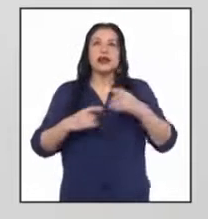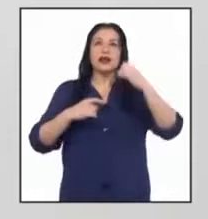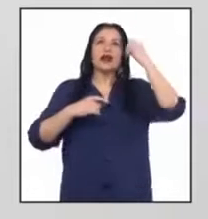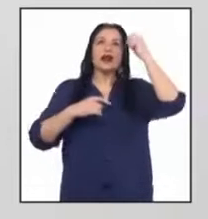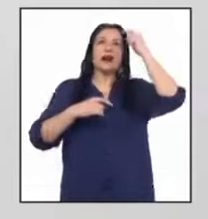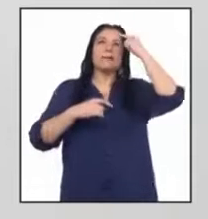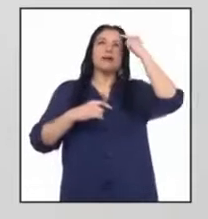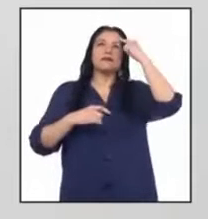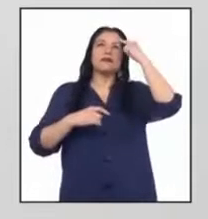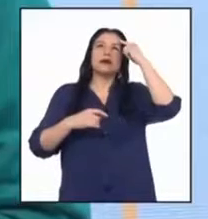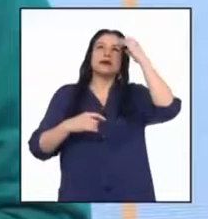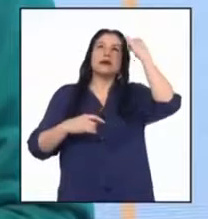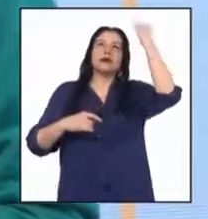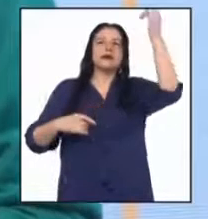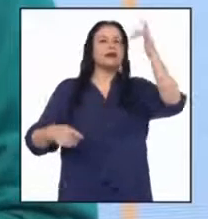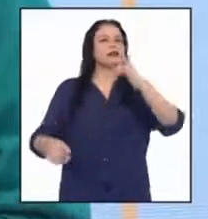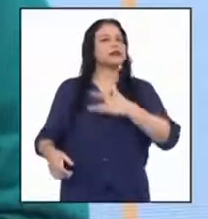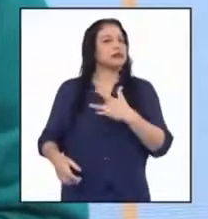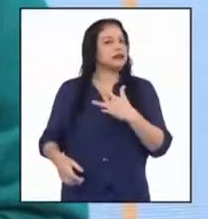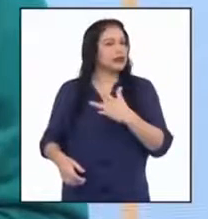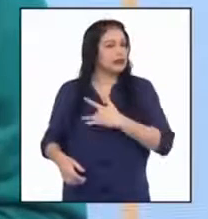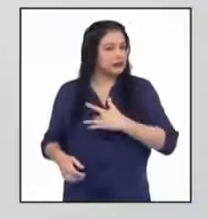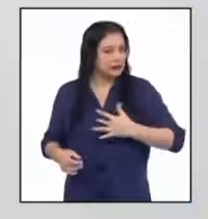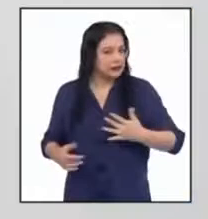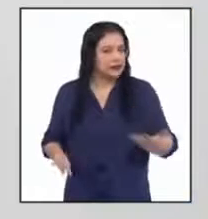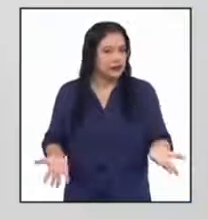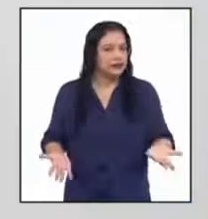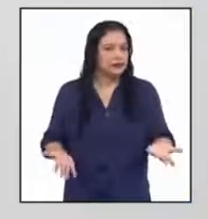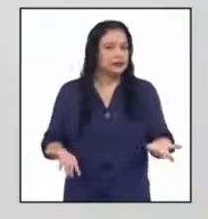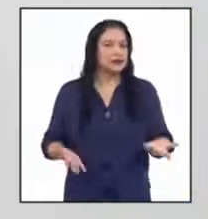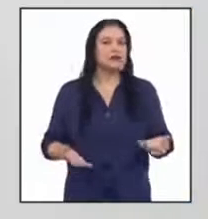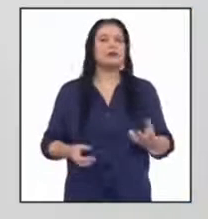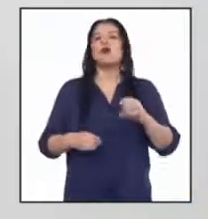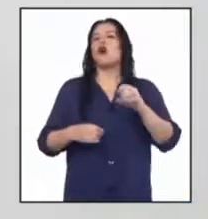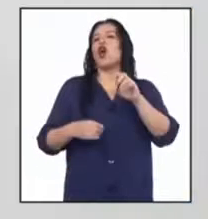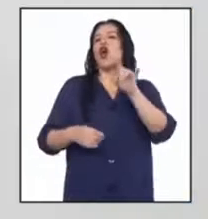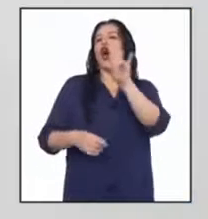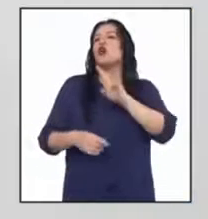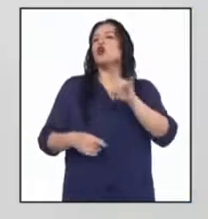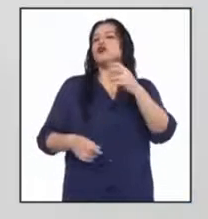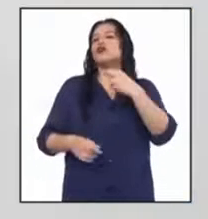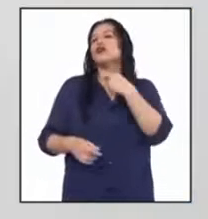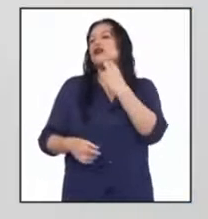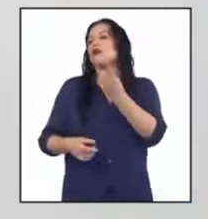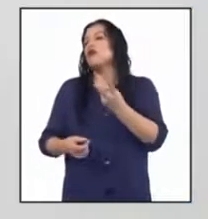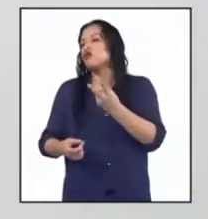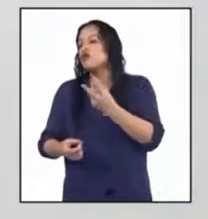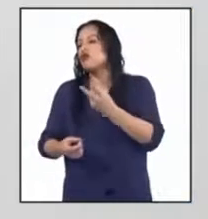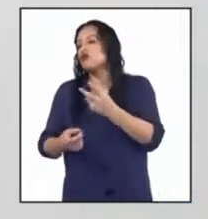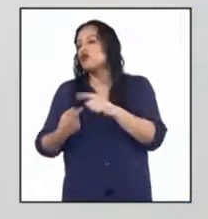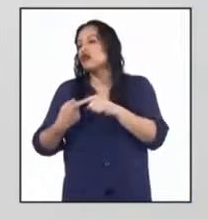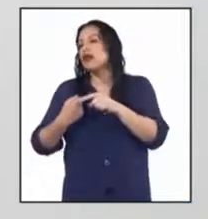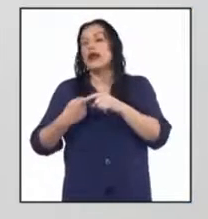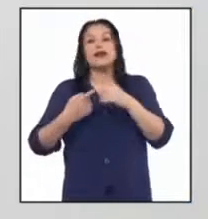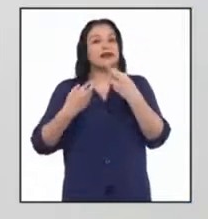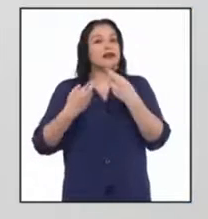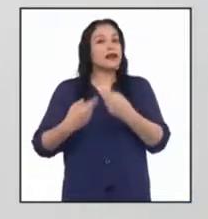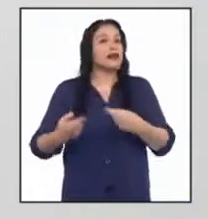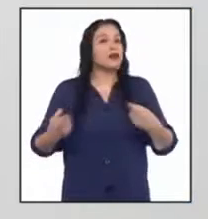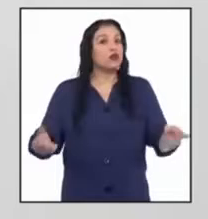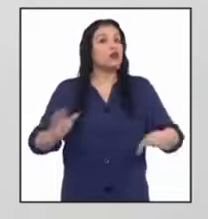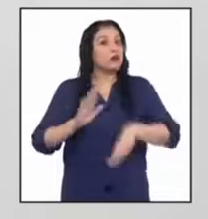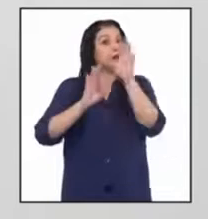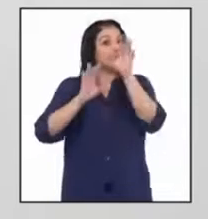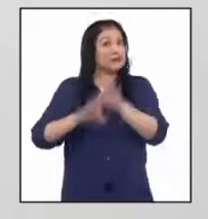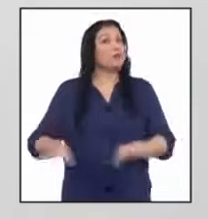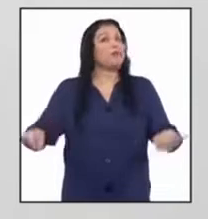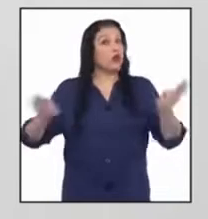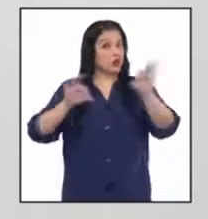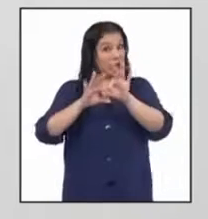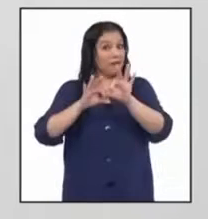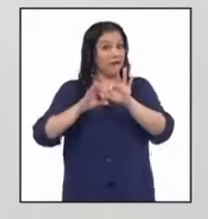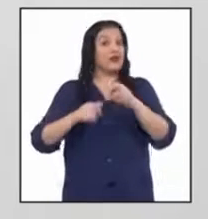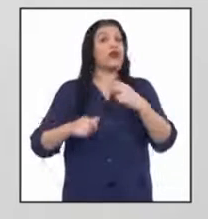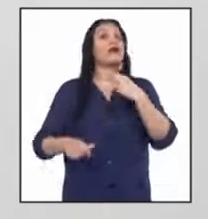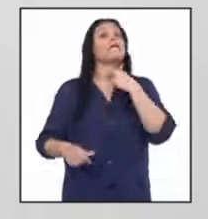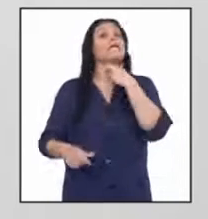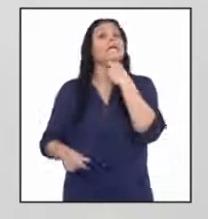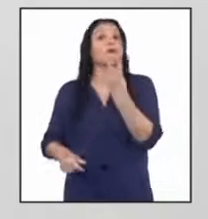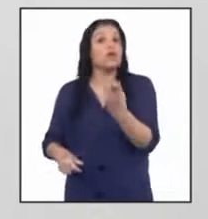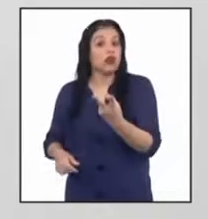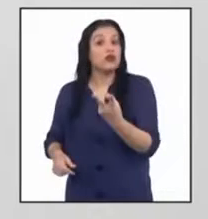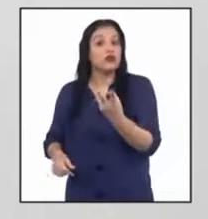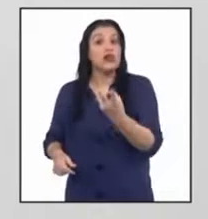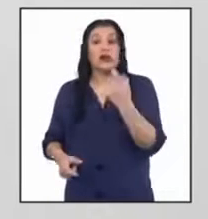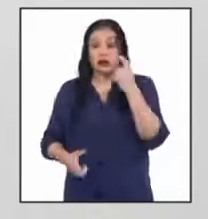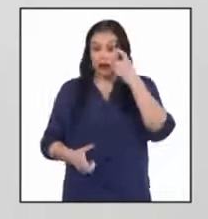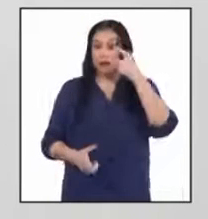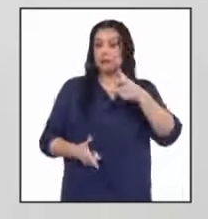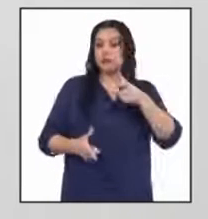pensamiento y sentimiento. Uso de la voz. El recurso principal de los monólogos es la voz, a la cual